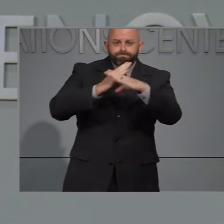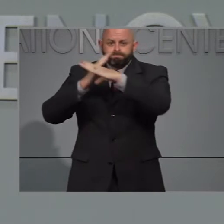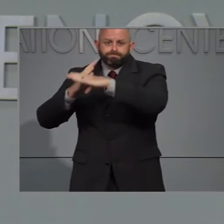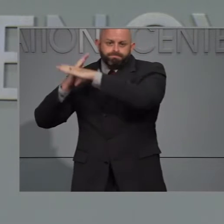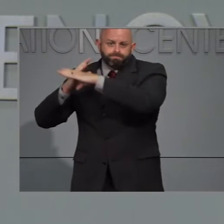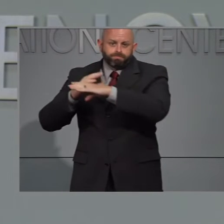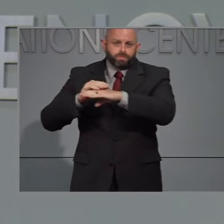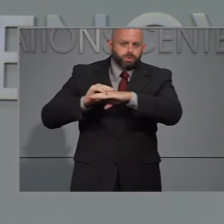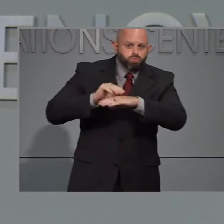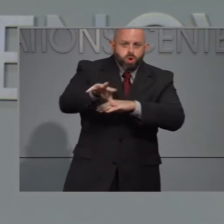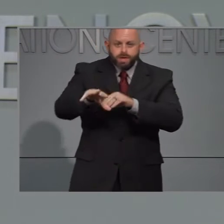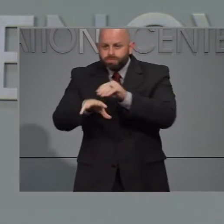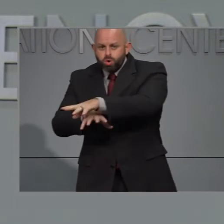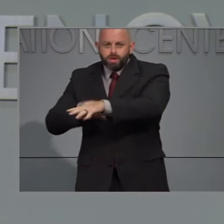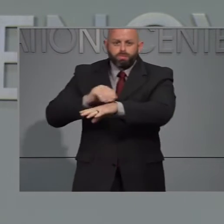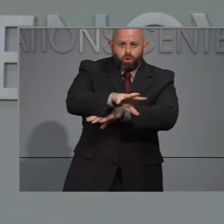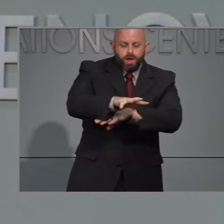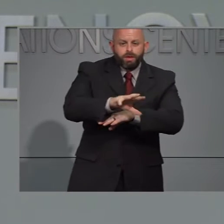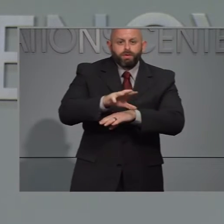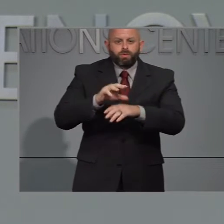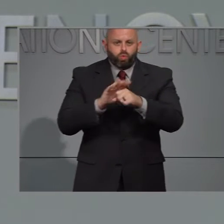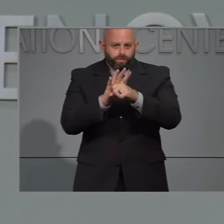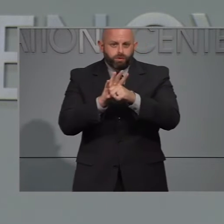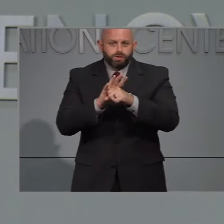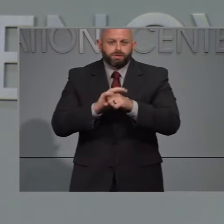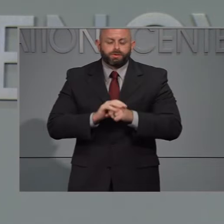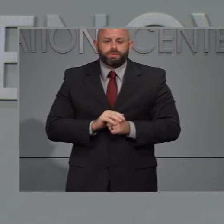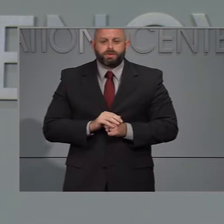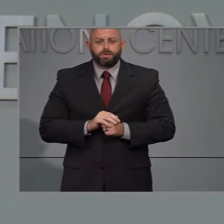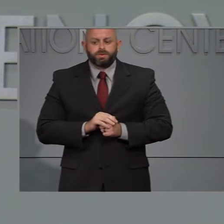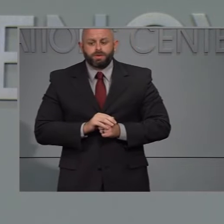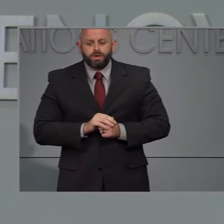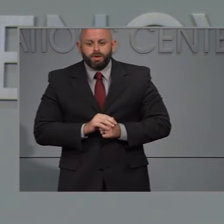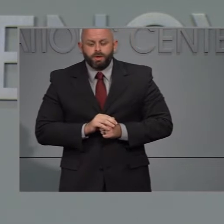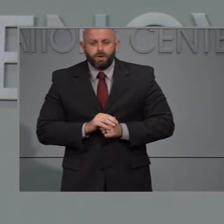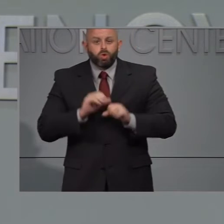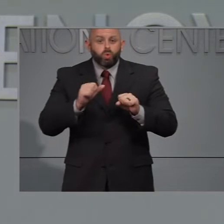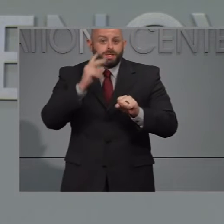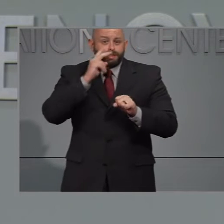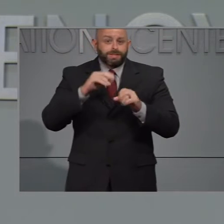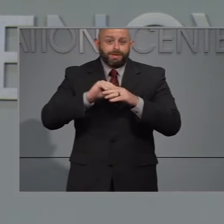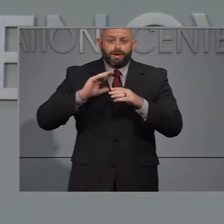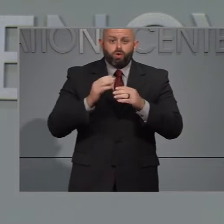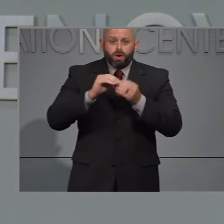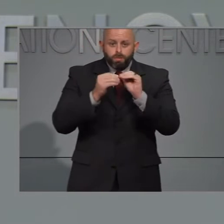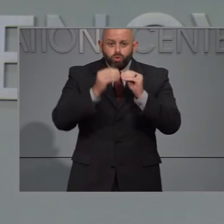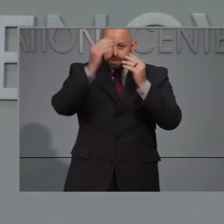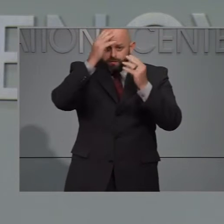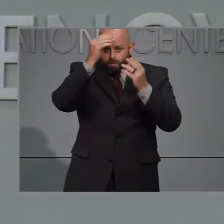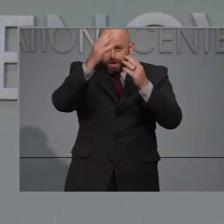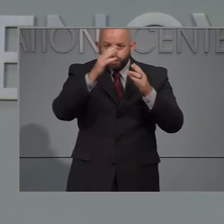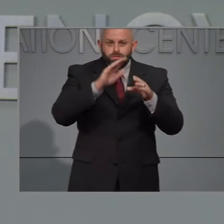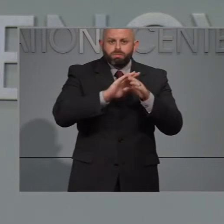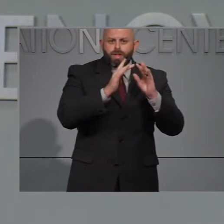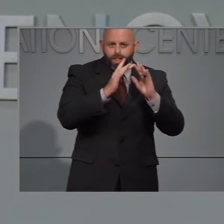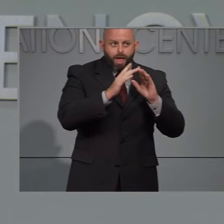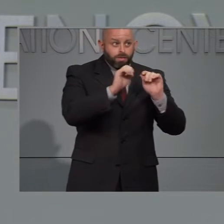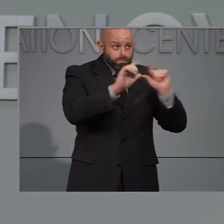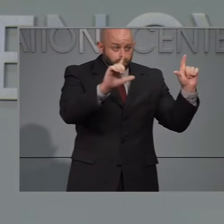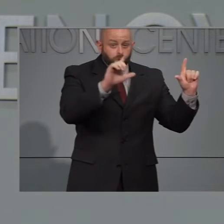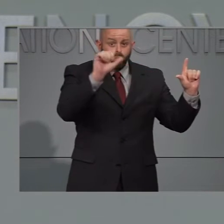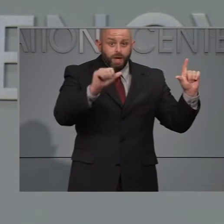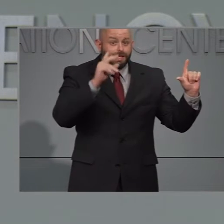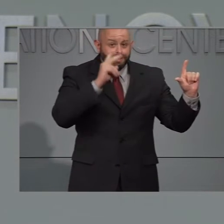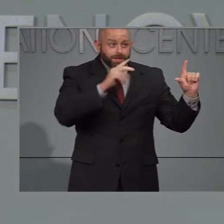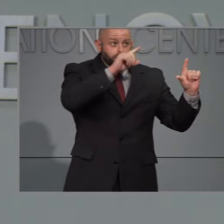directos para bajar la propagación del virus, y algo que puede ver en nuestro punto de datos en Internet. Muchos de los casos